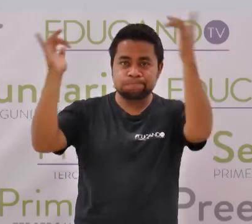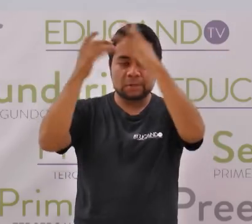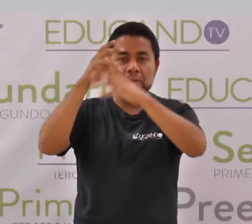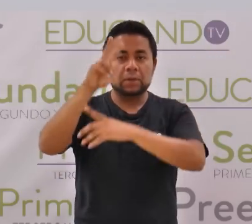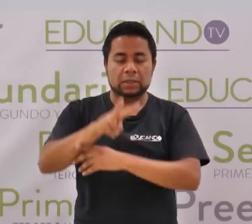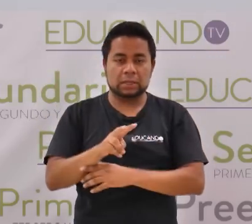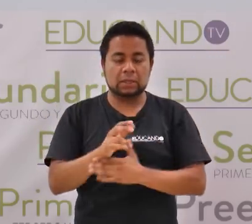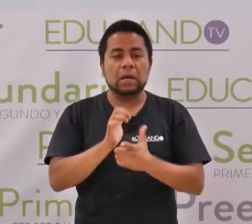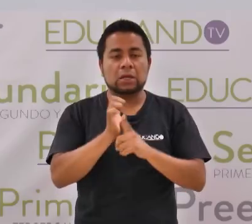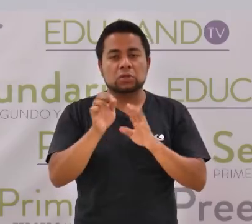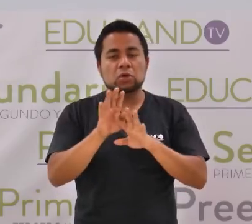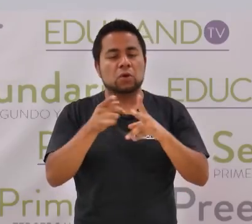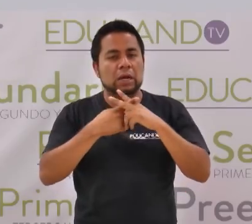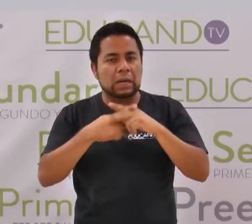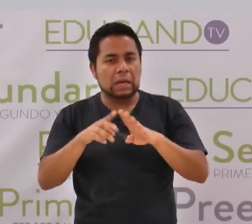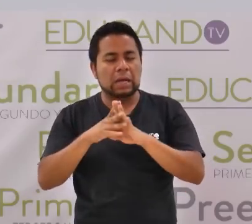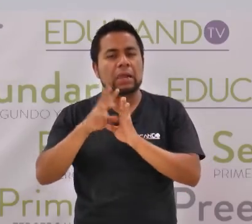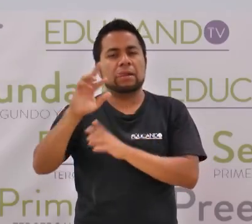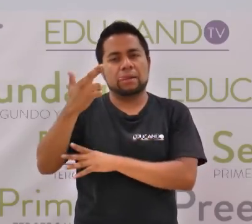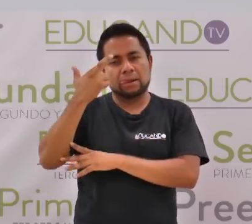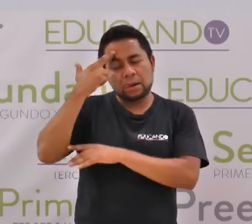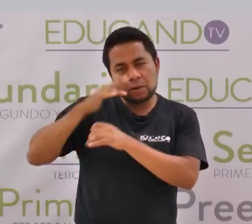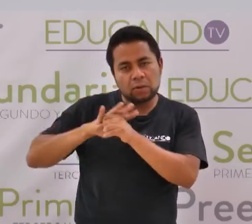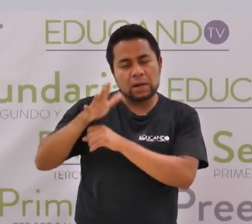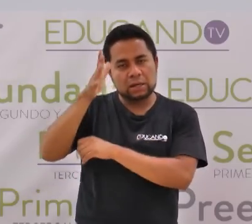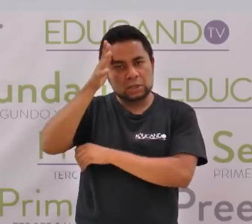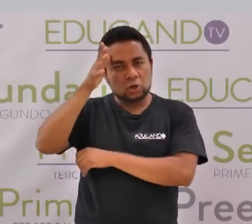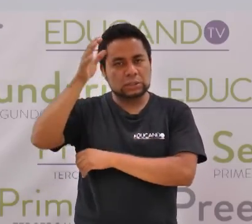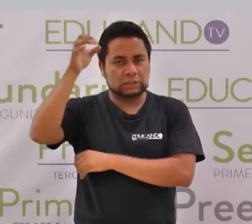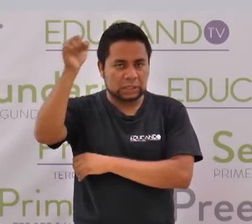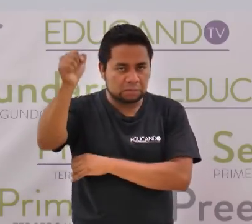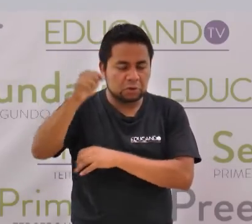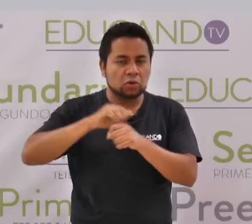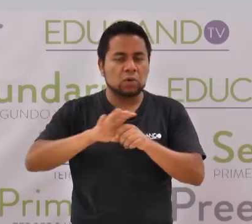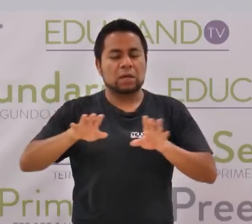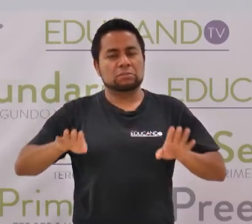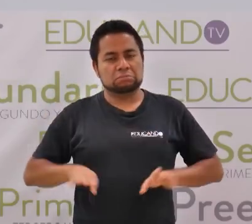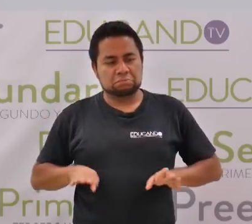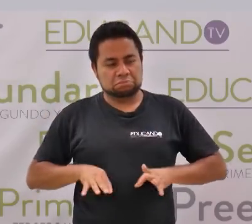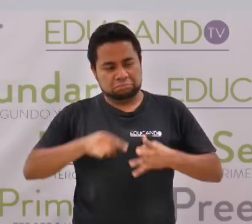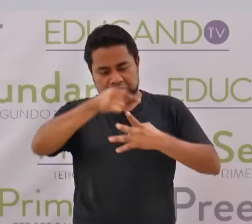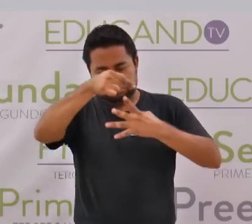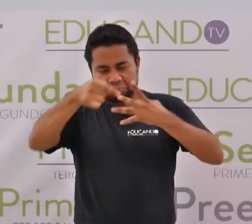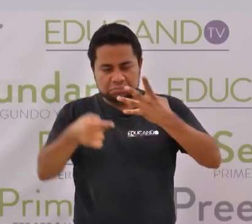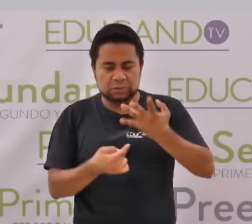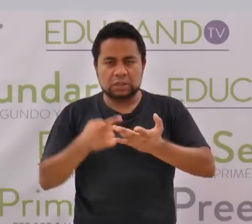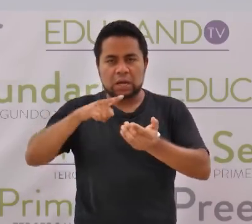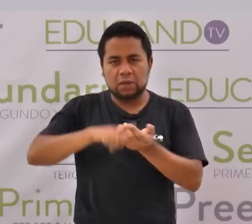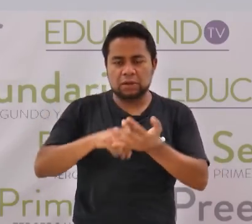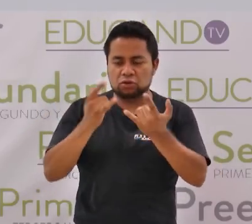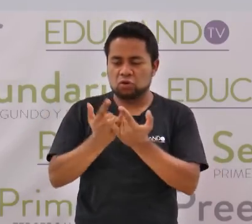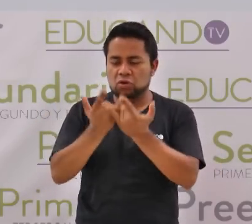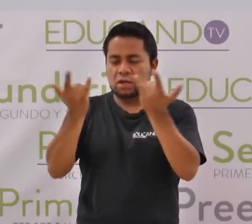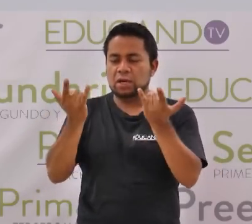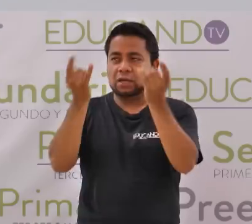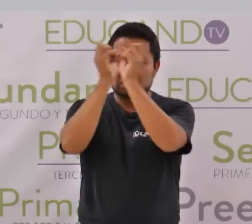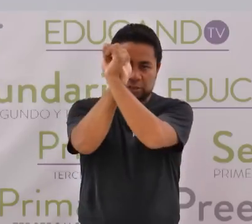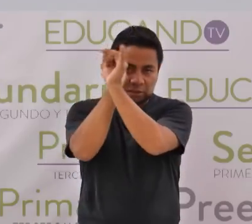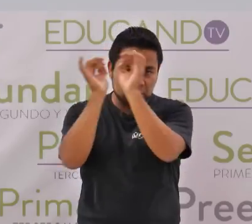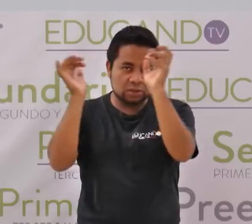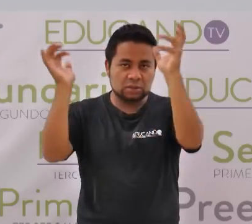bien. Pues entonces ya estamos empezando a recordar el concepto, los elementos que conforman la